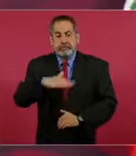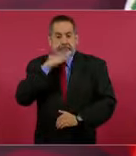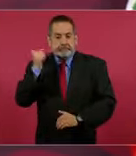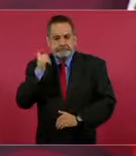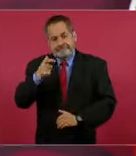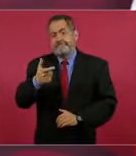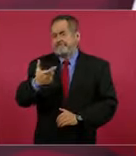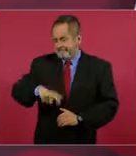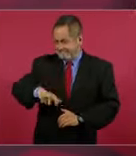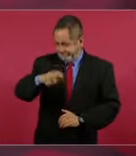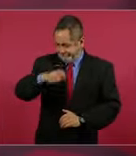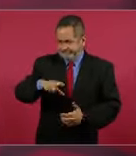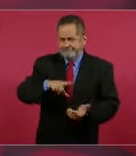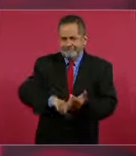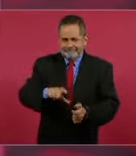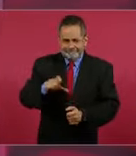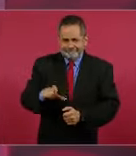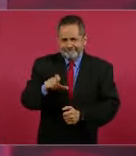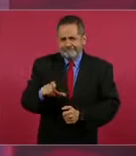tenía.